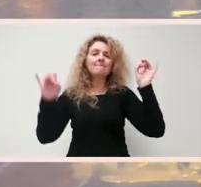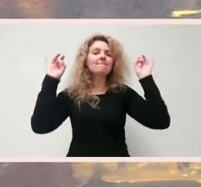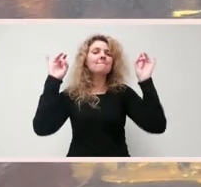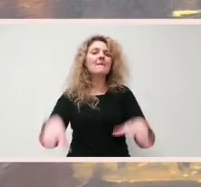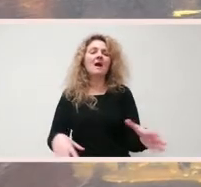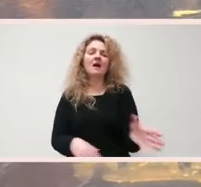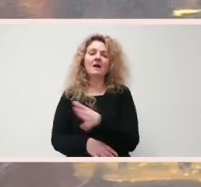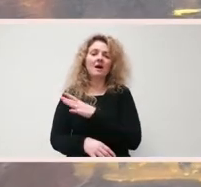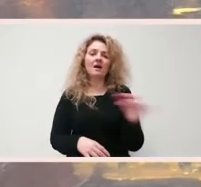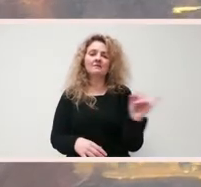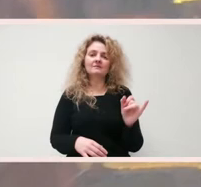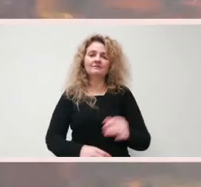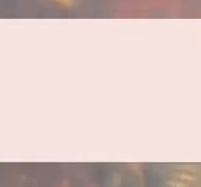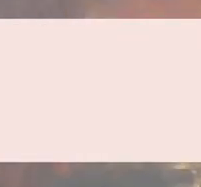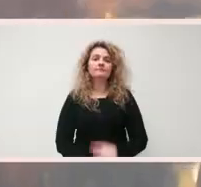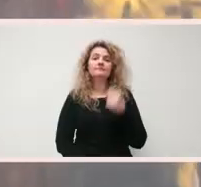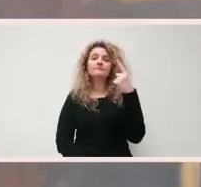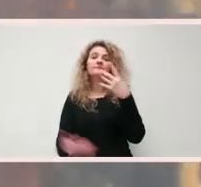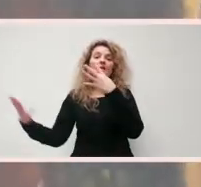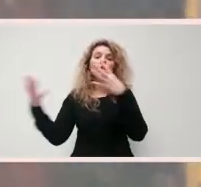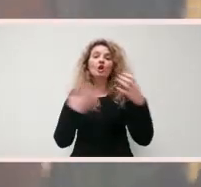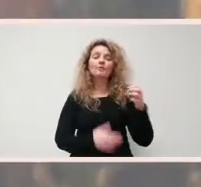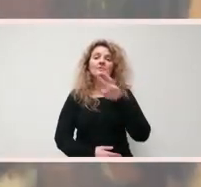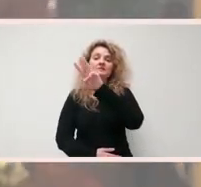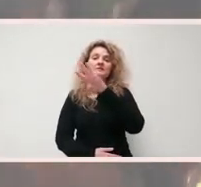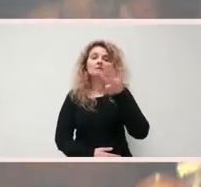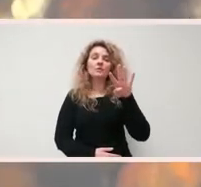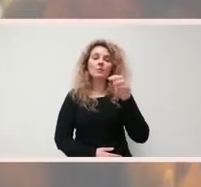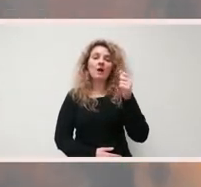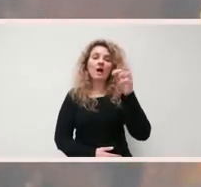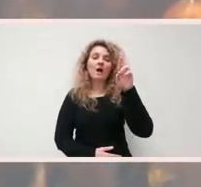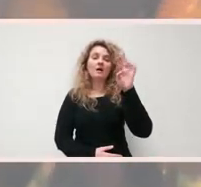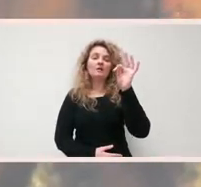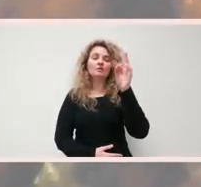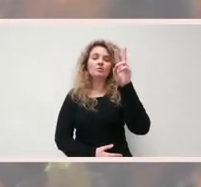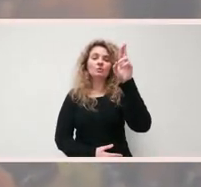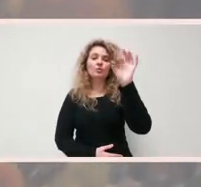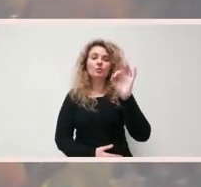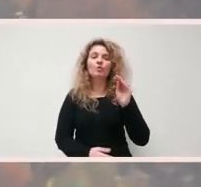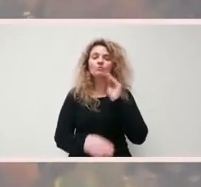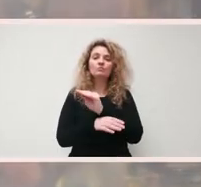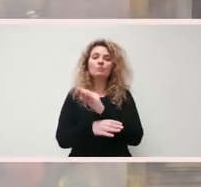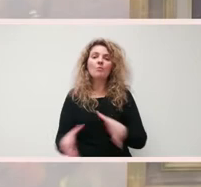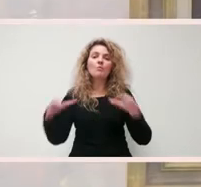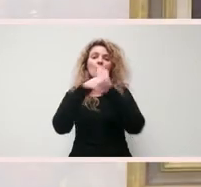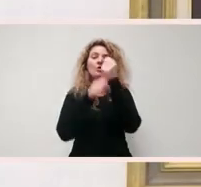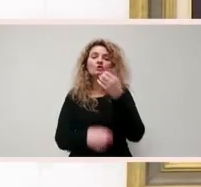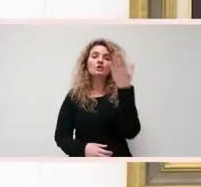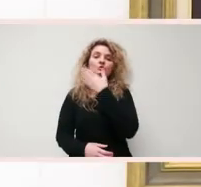mans. En 1934, Arturo Souto recibe unha bolsa de estudos da Academia Española en